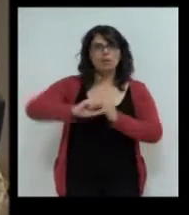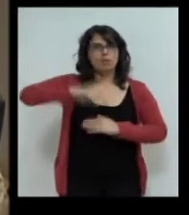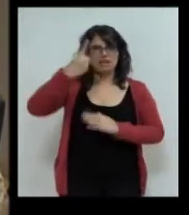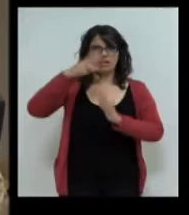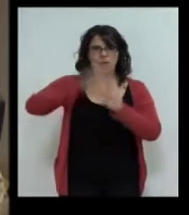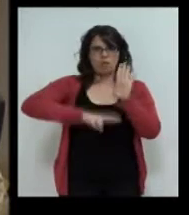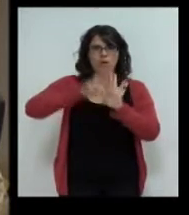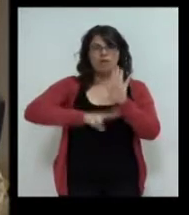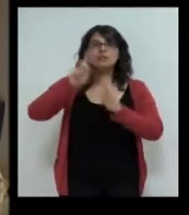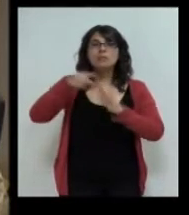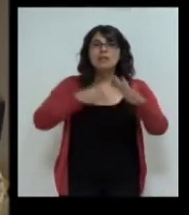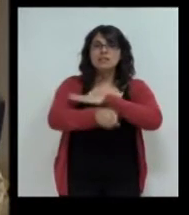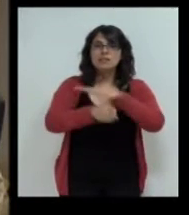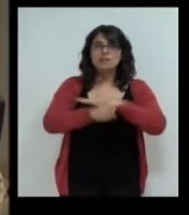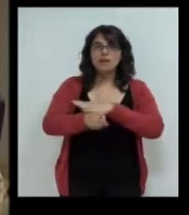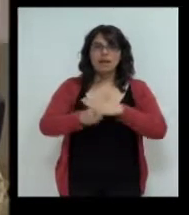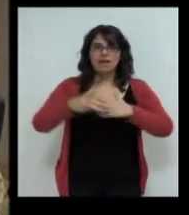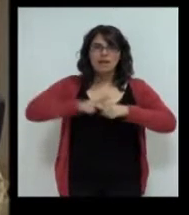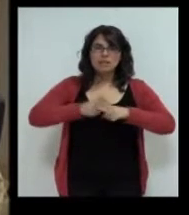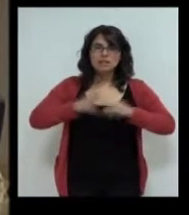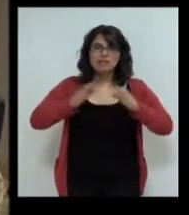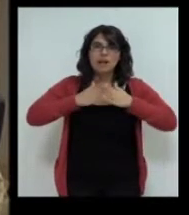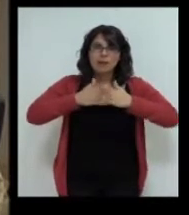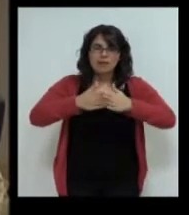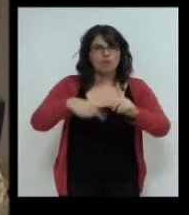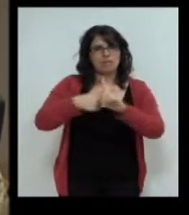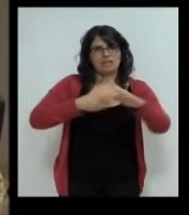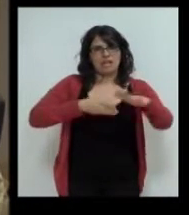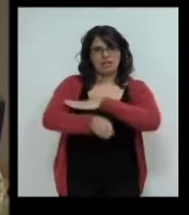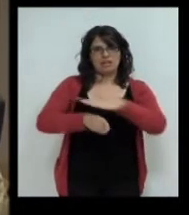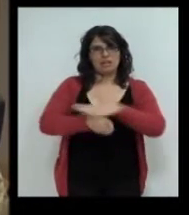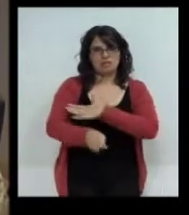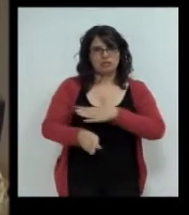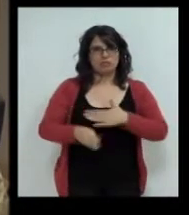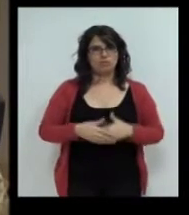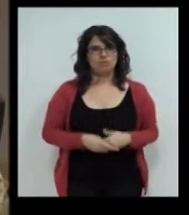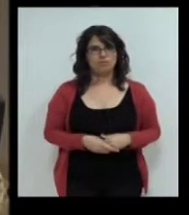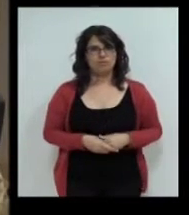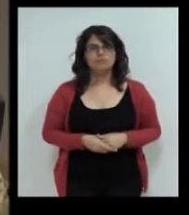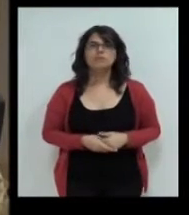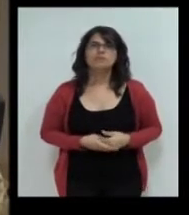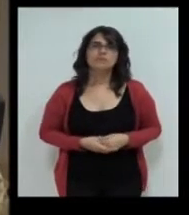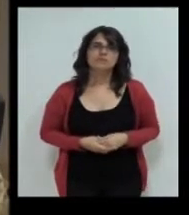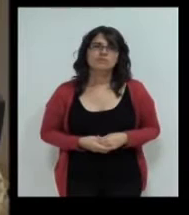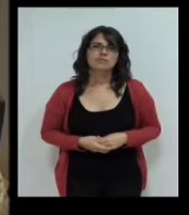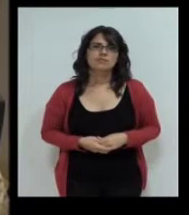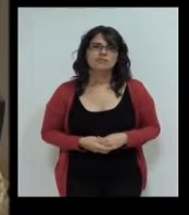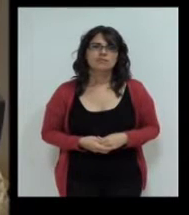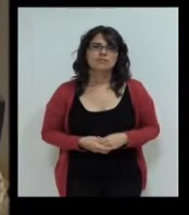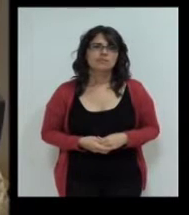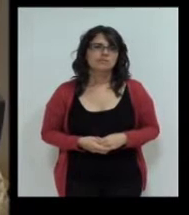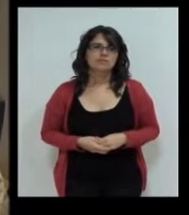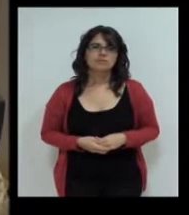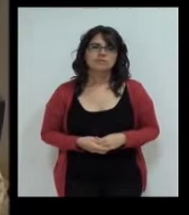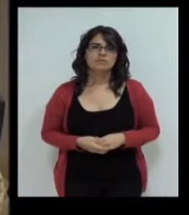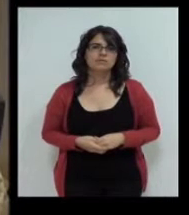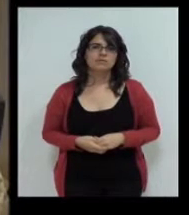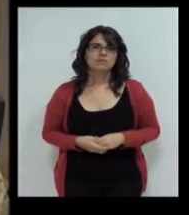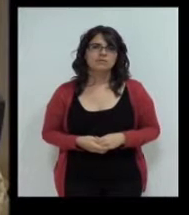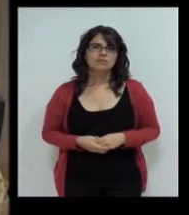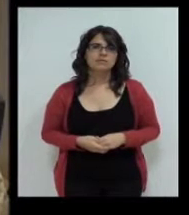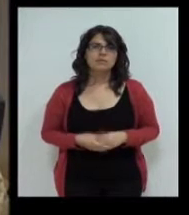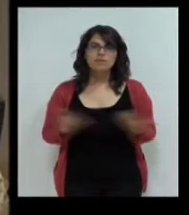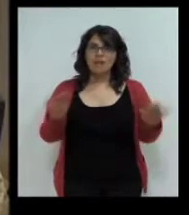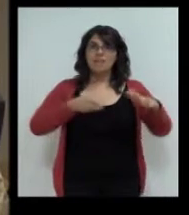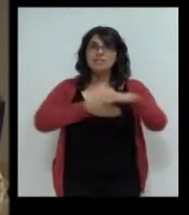a las herramientas de navegación y acceso. Un ejemplo claro son la audionavegación. Entonces, ¿cuál es la situación de todo esto?